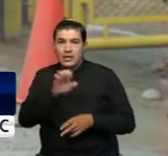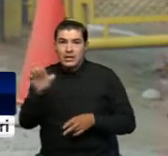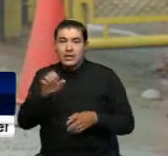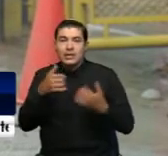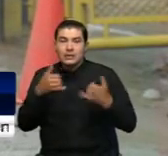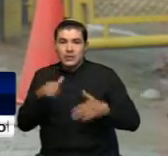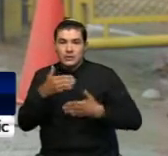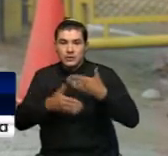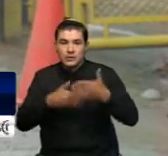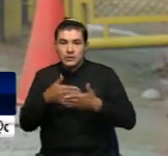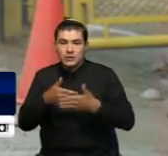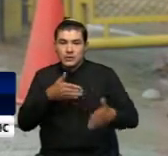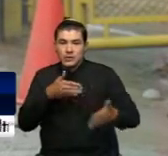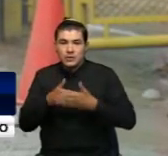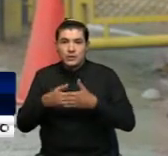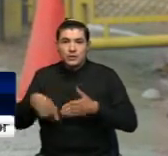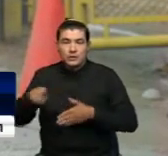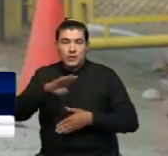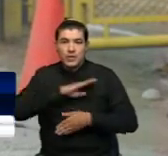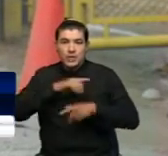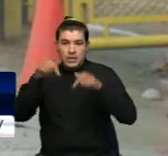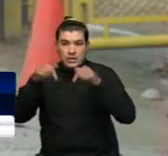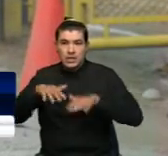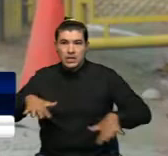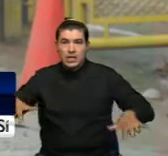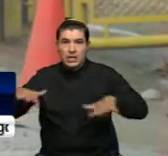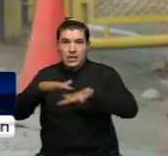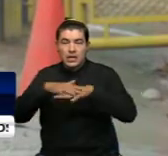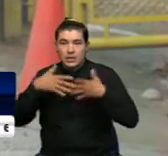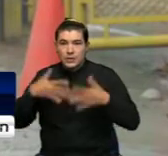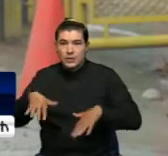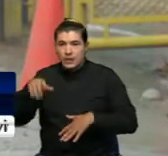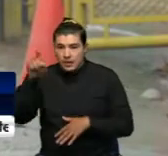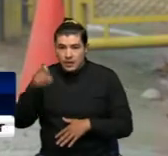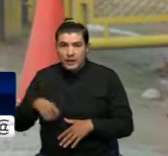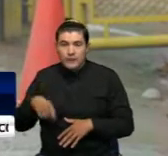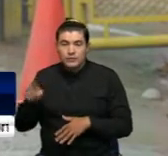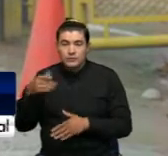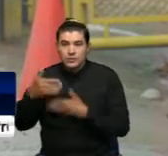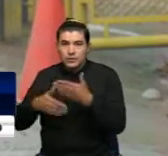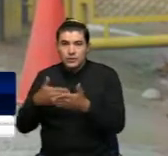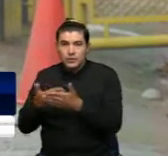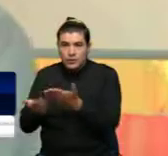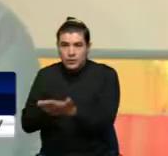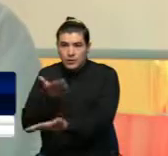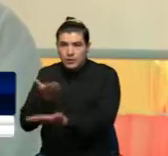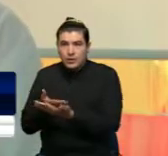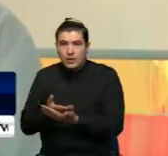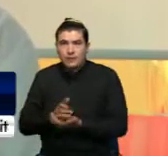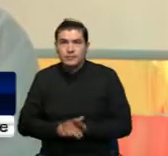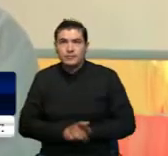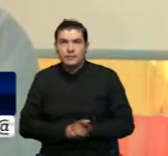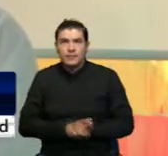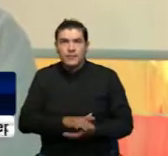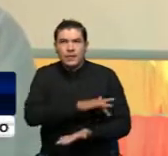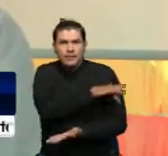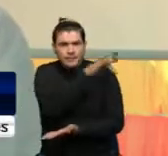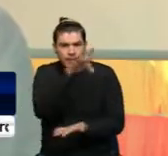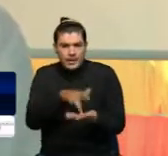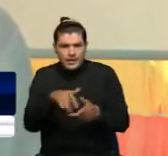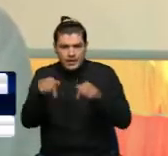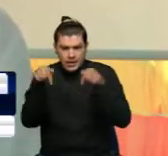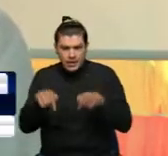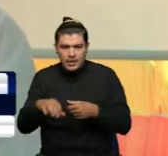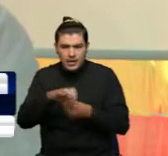dando este cierre los alcaldes del área metropolitana tendrán un plazo para presentar su propuesta vinieron a la